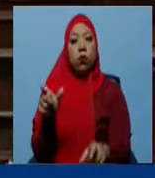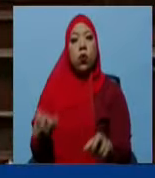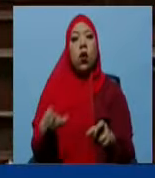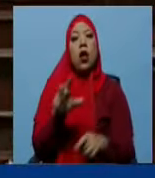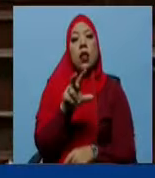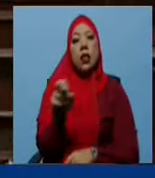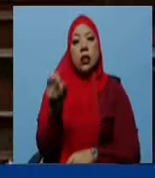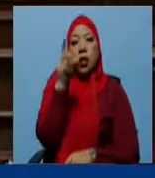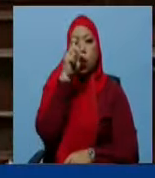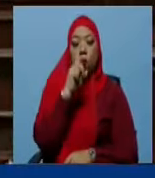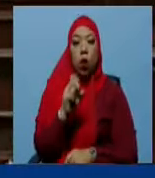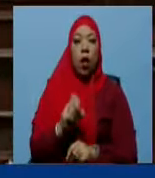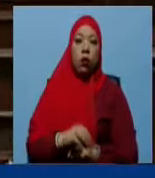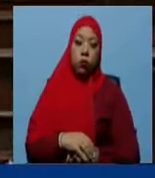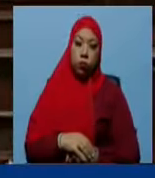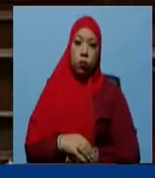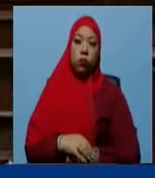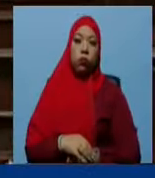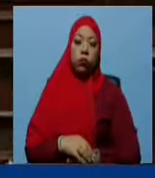300 años.